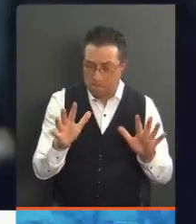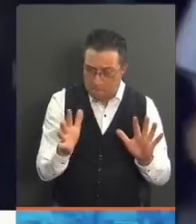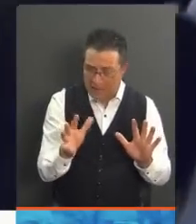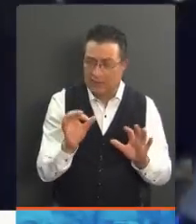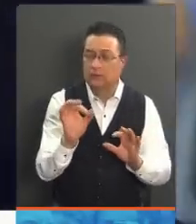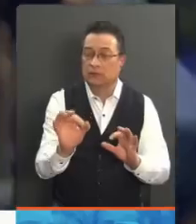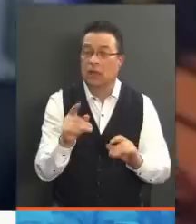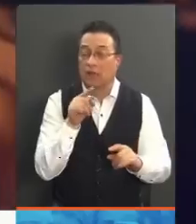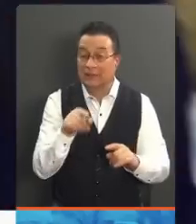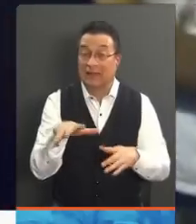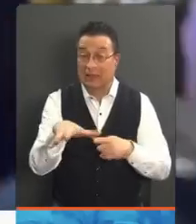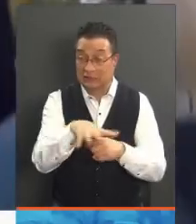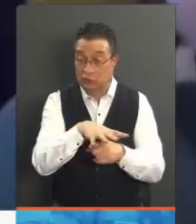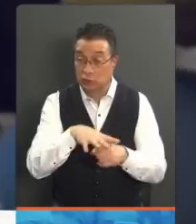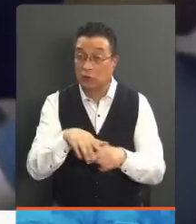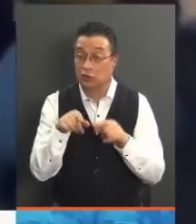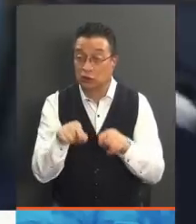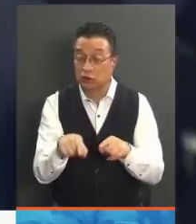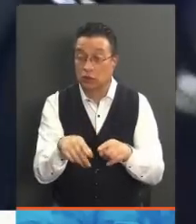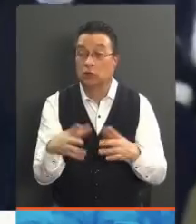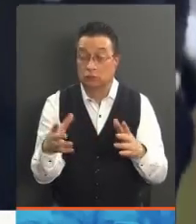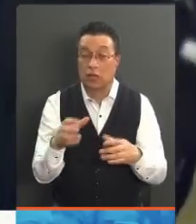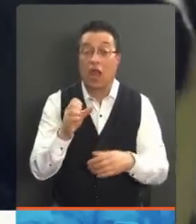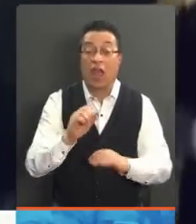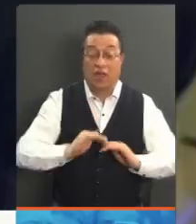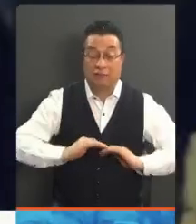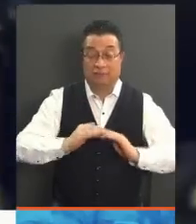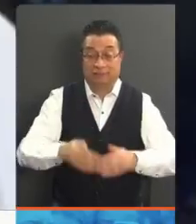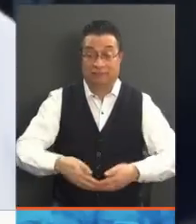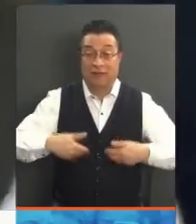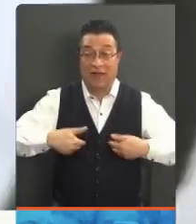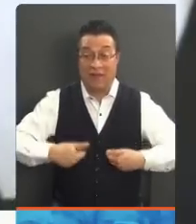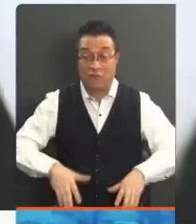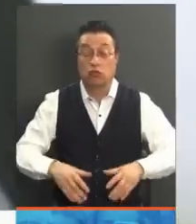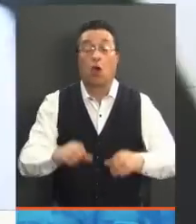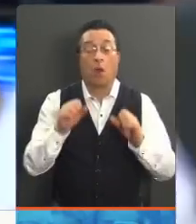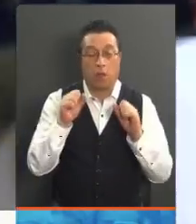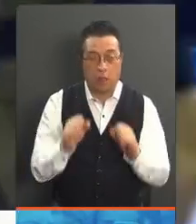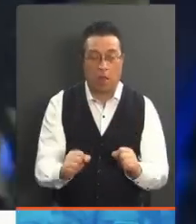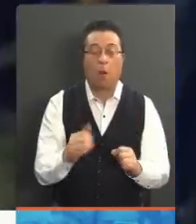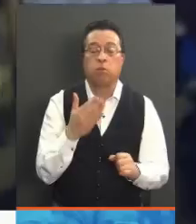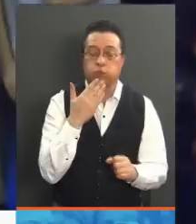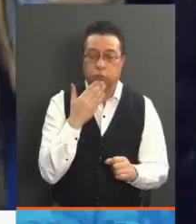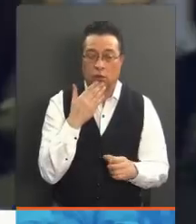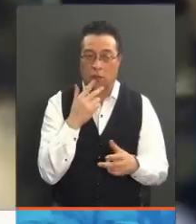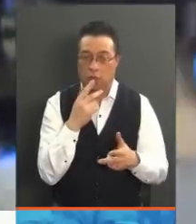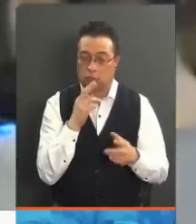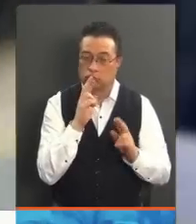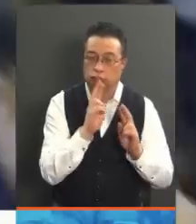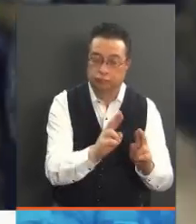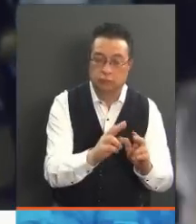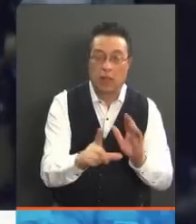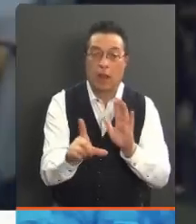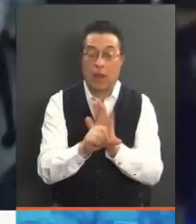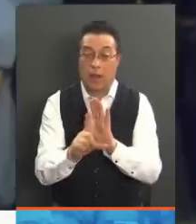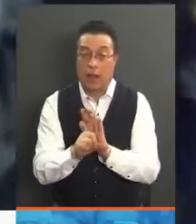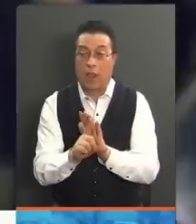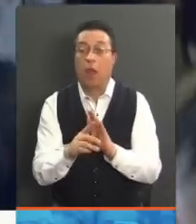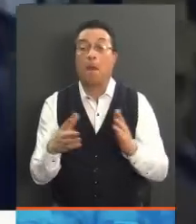dado esta situación que se ha dado con el aborto, también podría haber una ofensiva luego legislativa